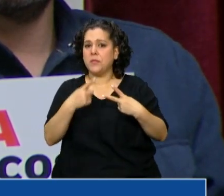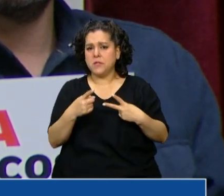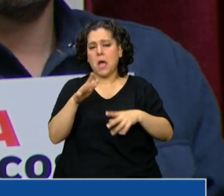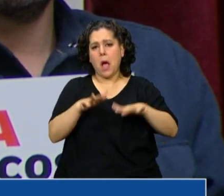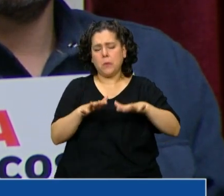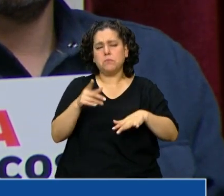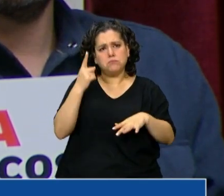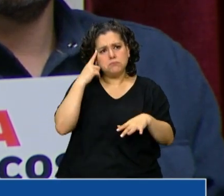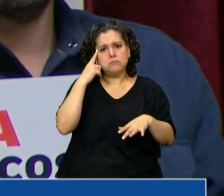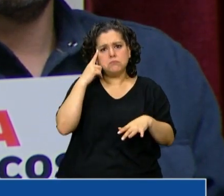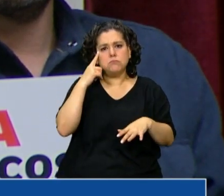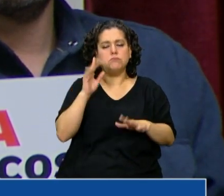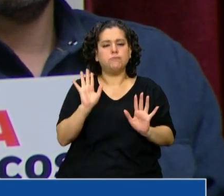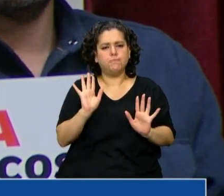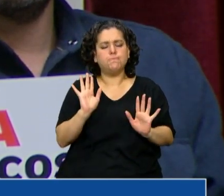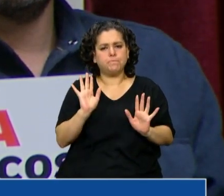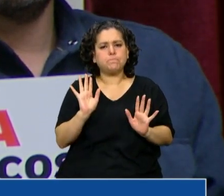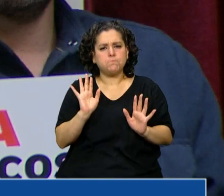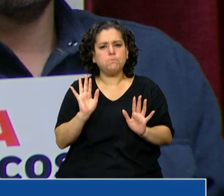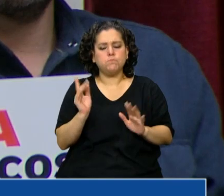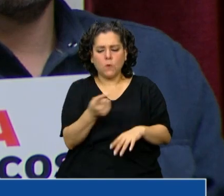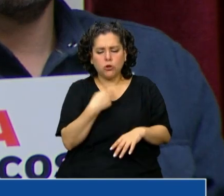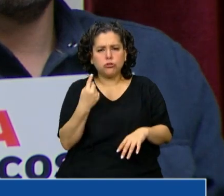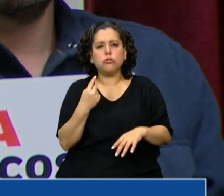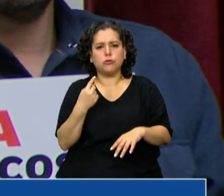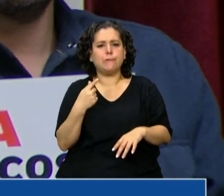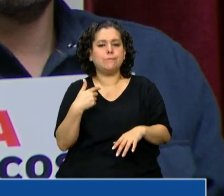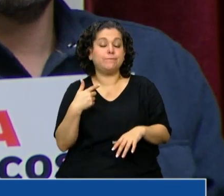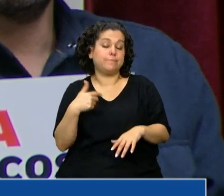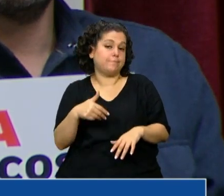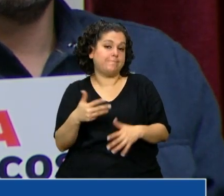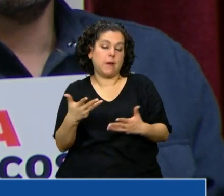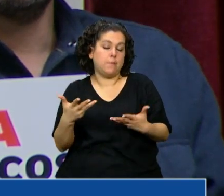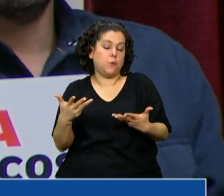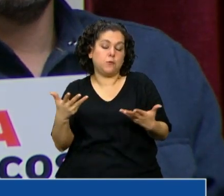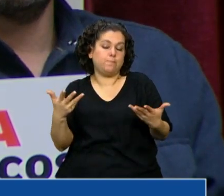peor, es que vamos a terminar apoyando